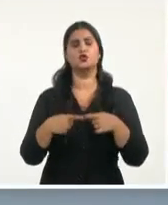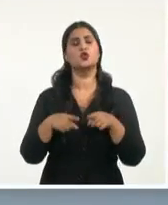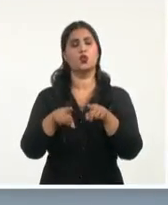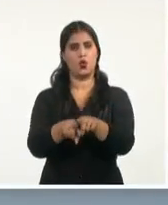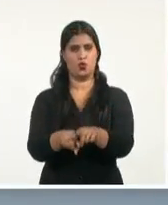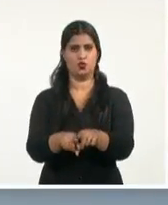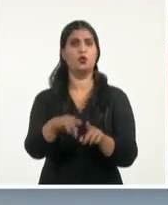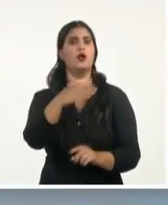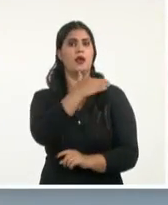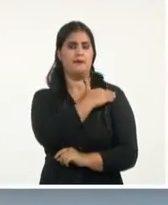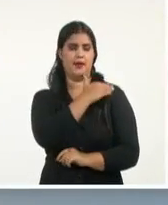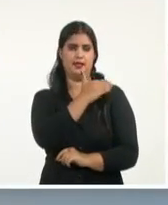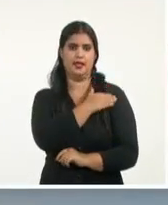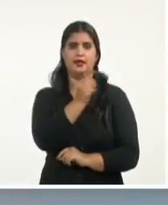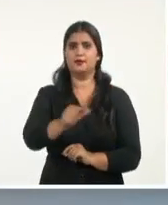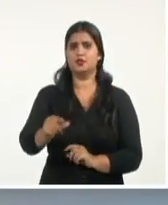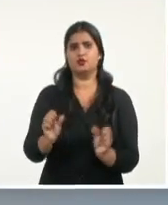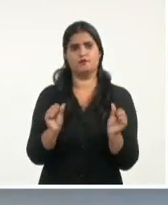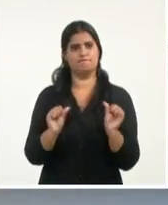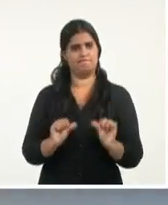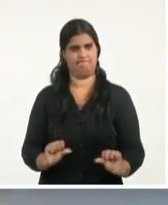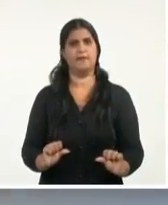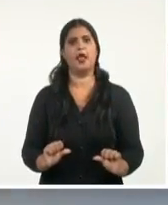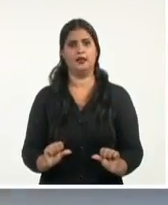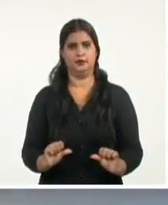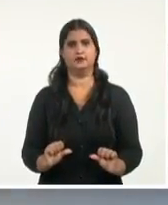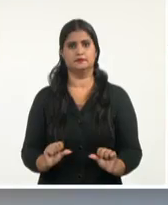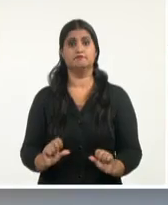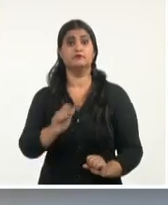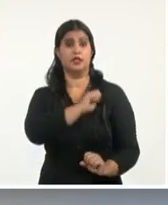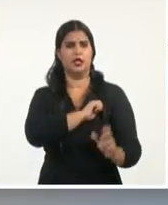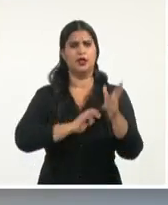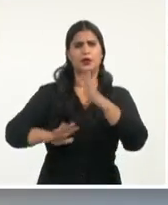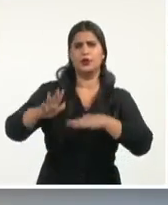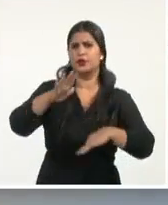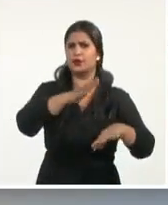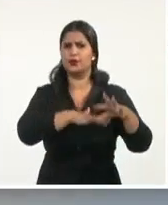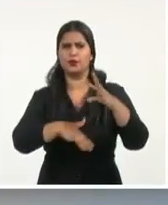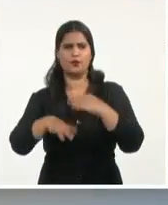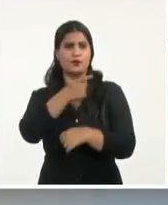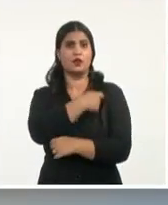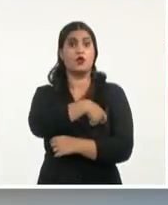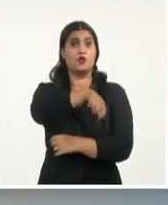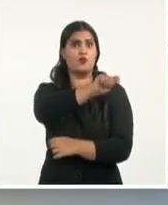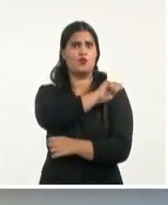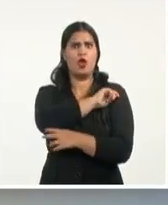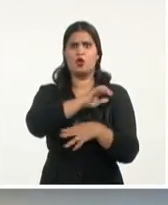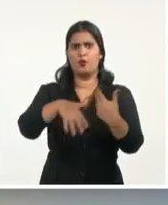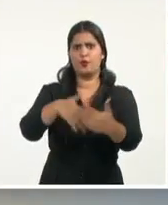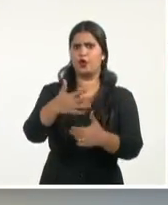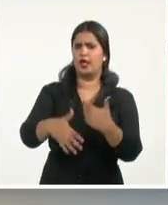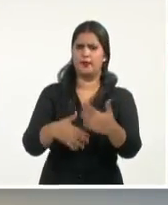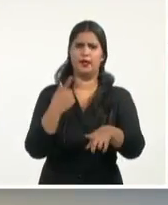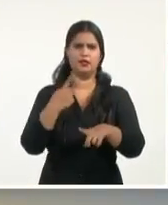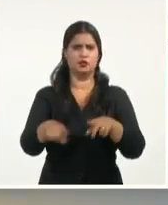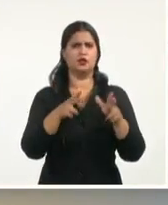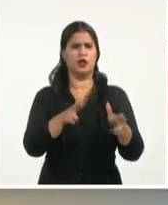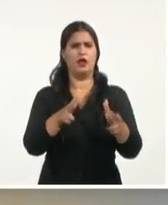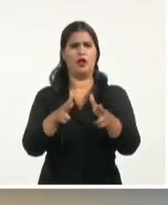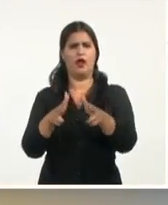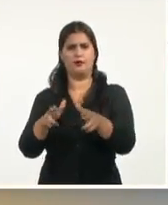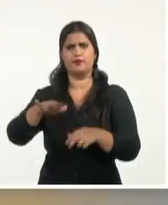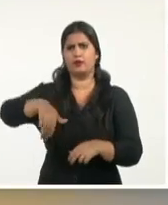y contratistas militares privadas de origen colombiano en operaciones que son sin duda coordinadas por